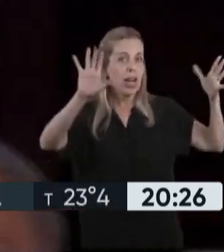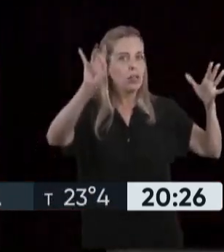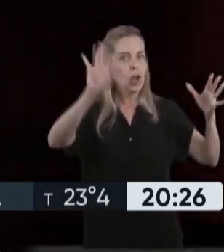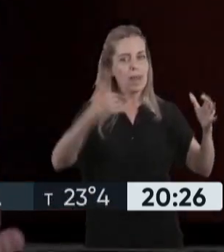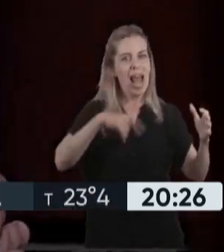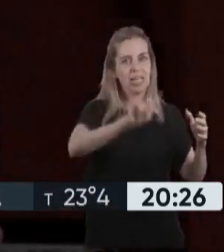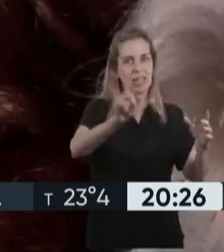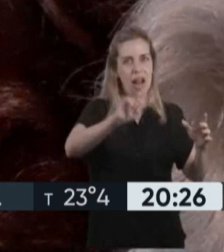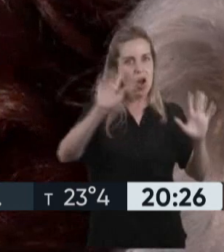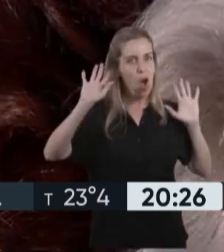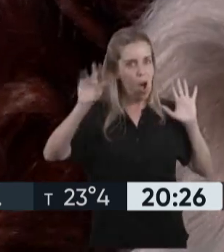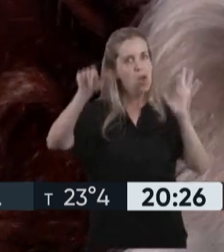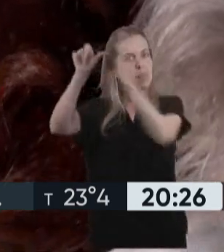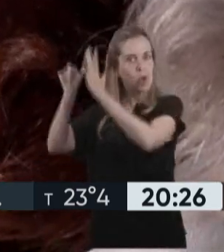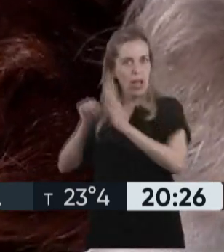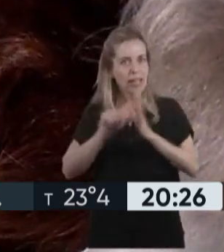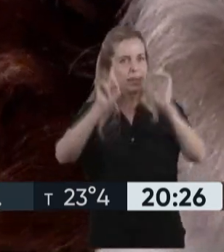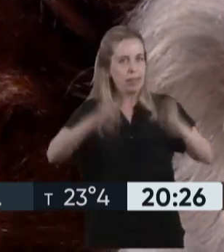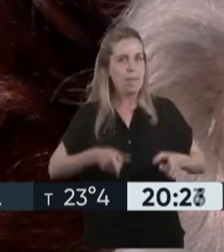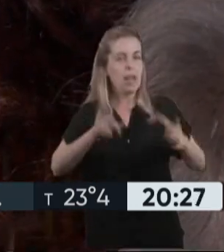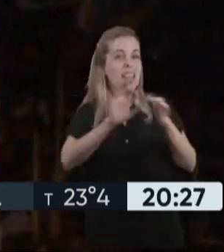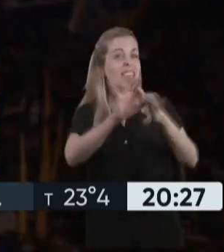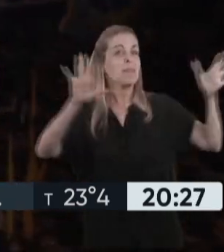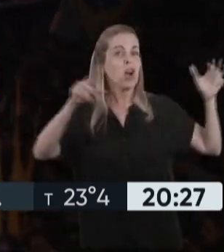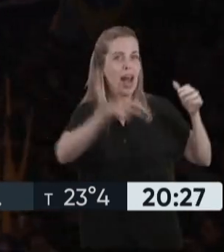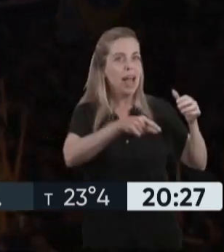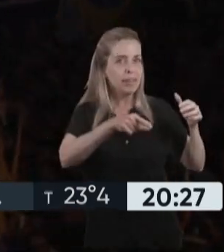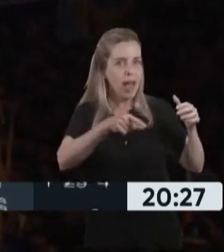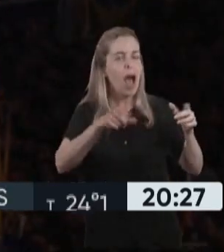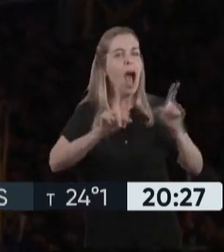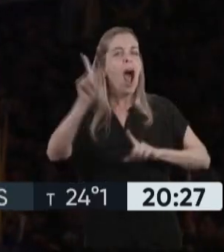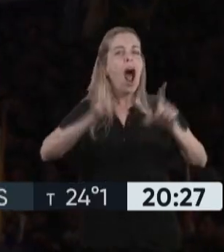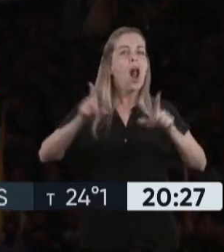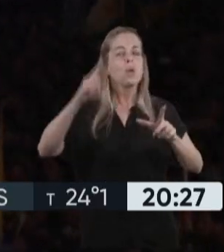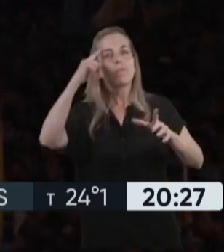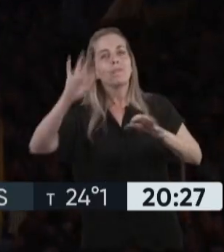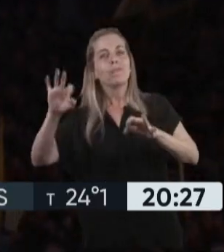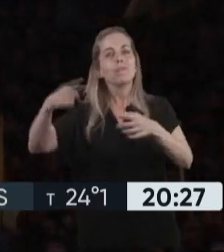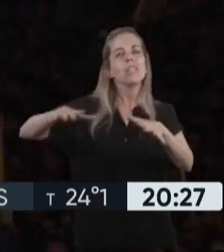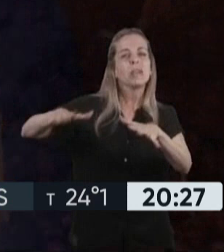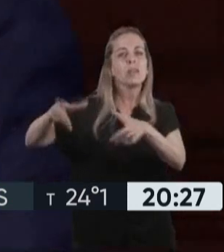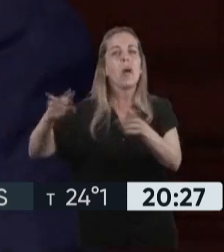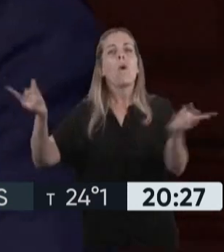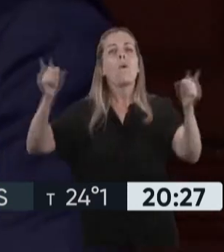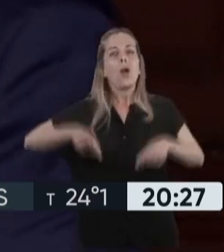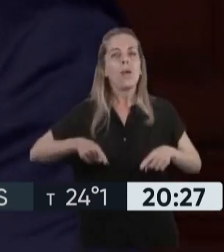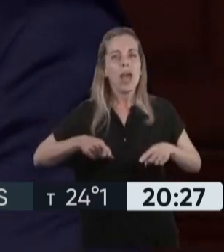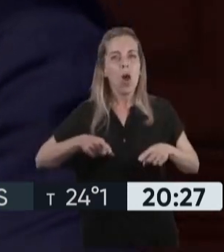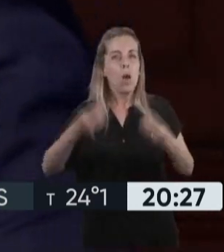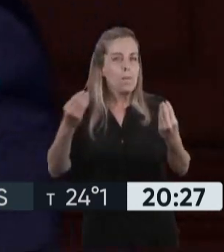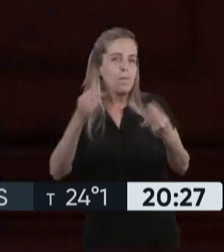Argentina, las posiciones más extremas han vuelto a aparecer. Y bajo